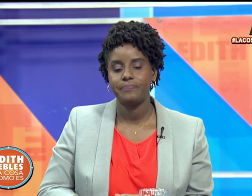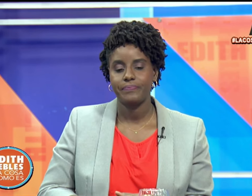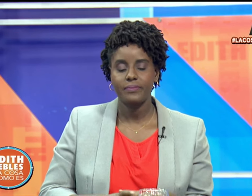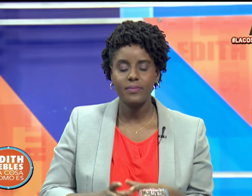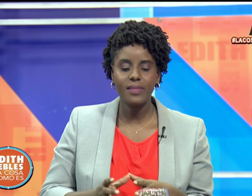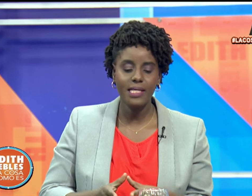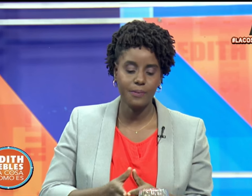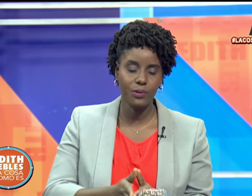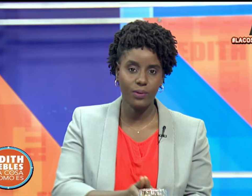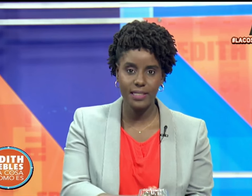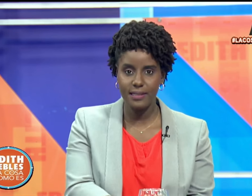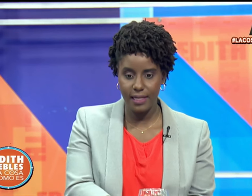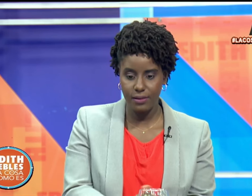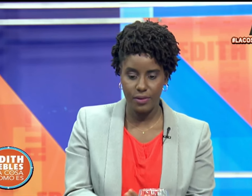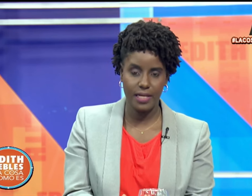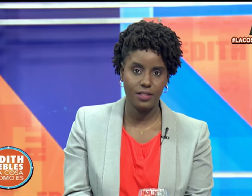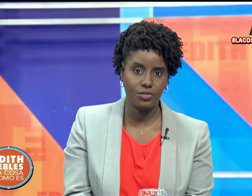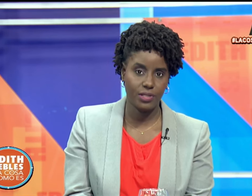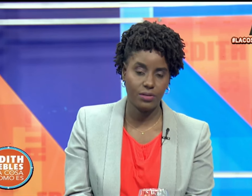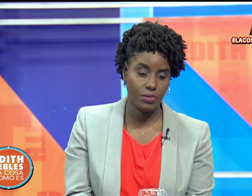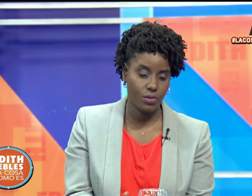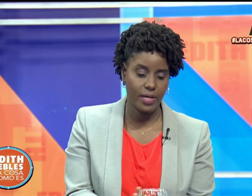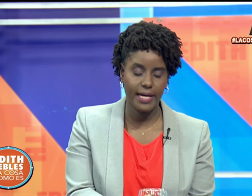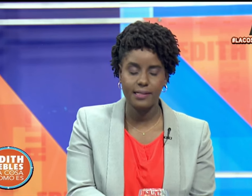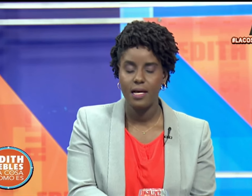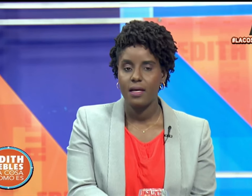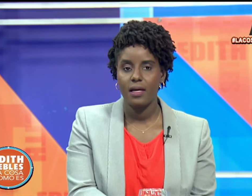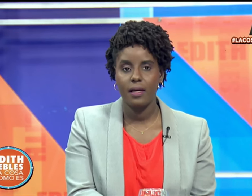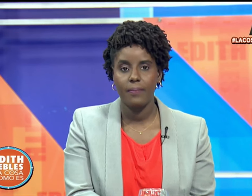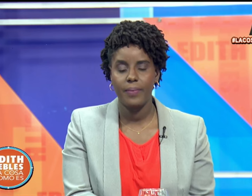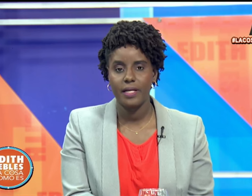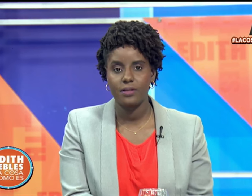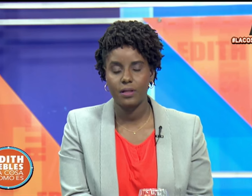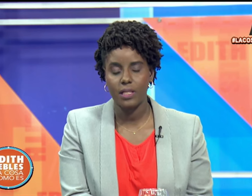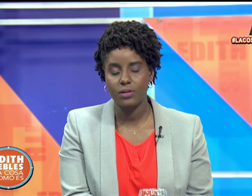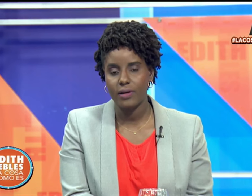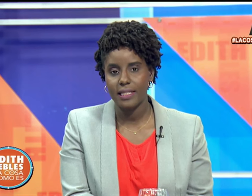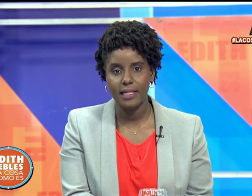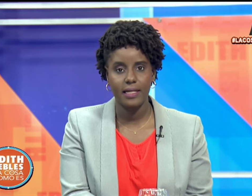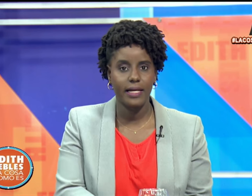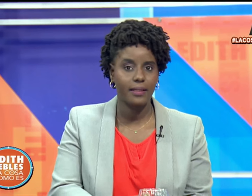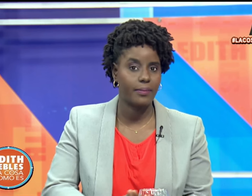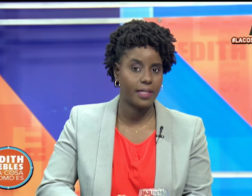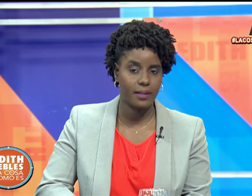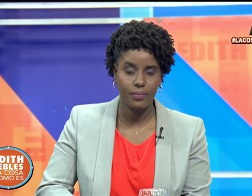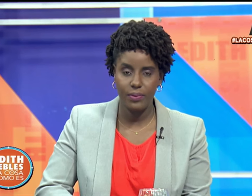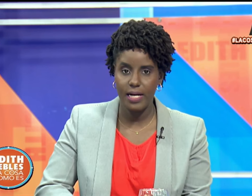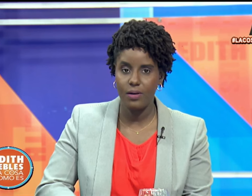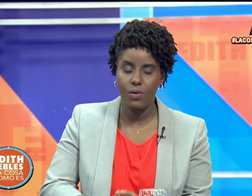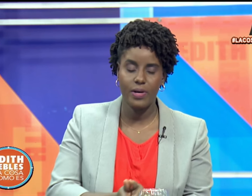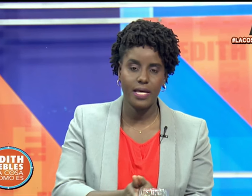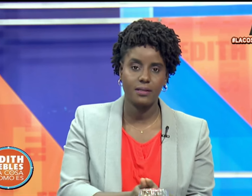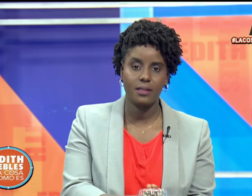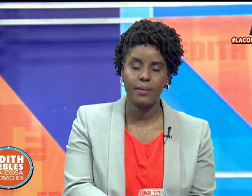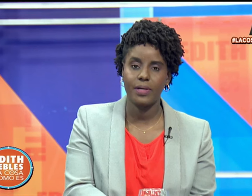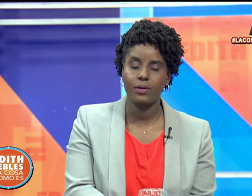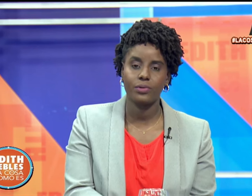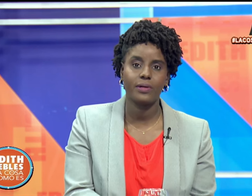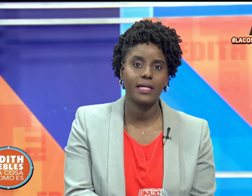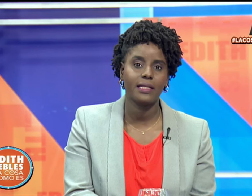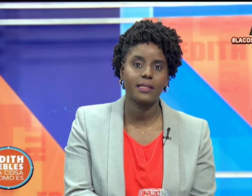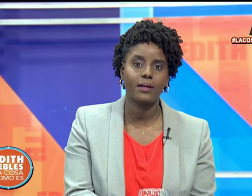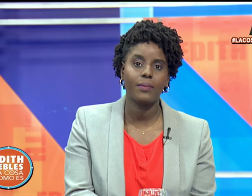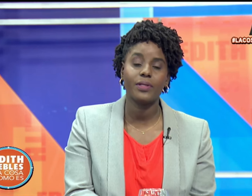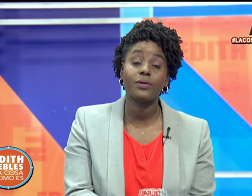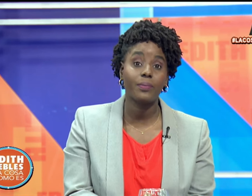deuda, es puntualizar lo que han dicho tanto los colegas, tanto Catherine Hernández, Martín Polanco, y así también